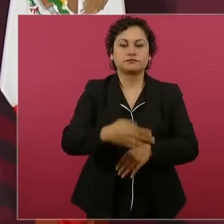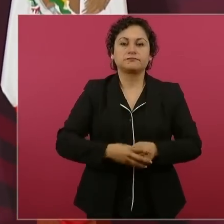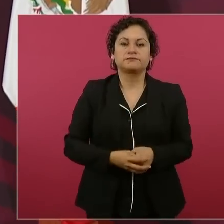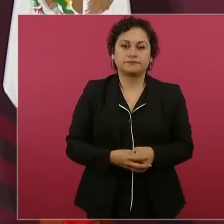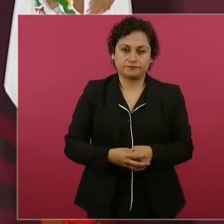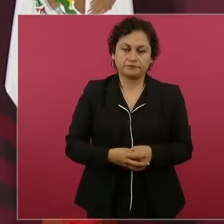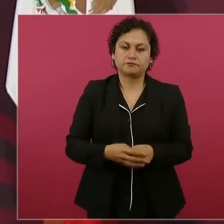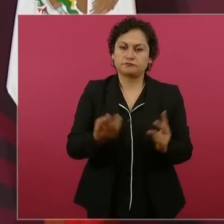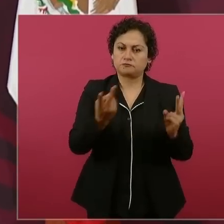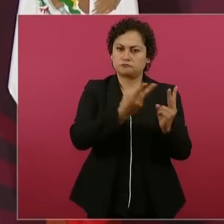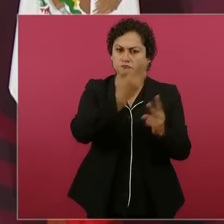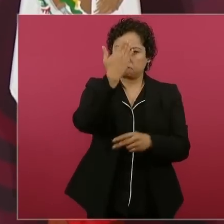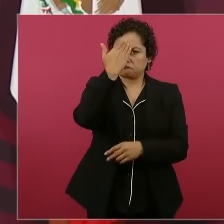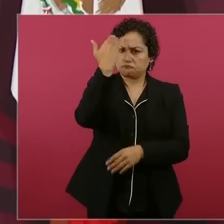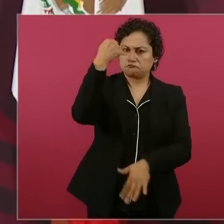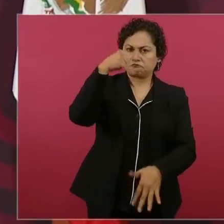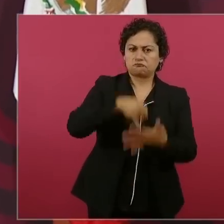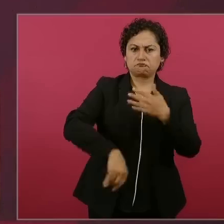Académico,